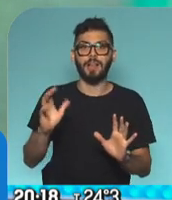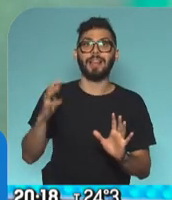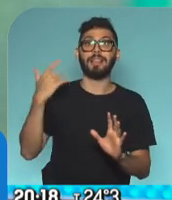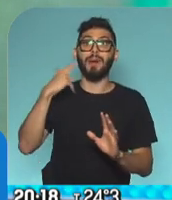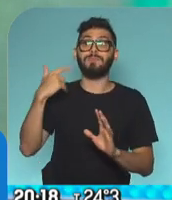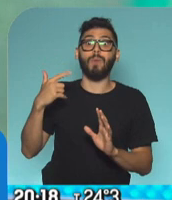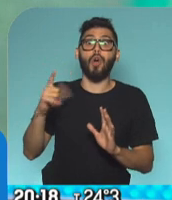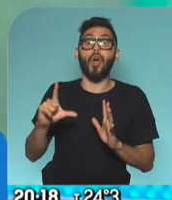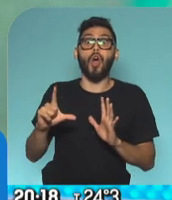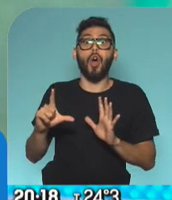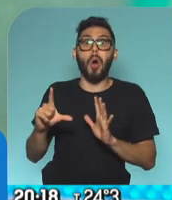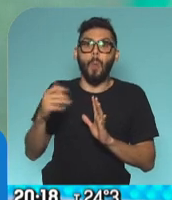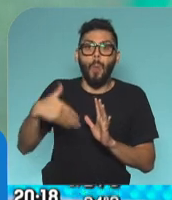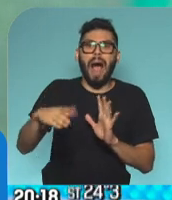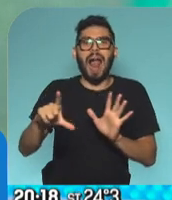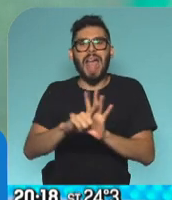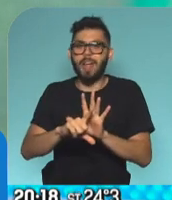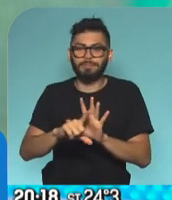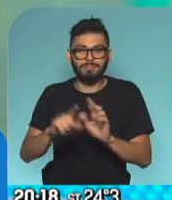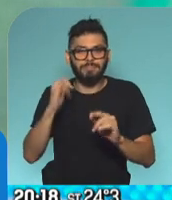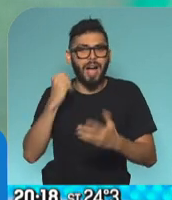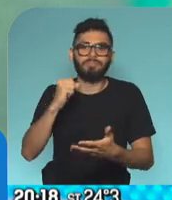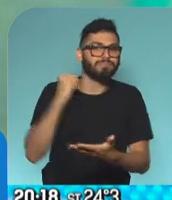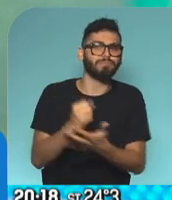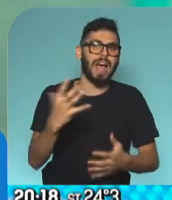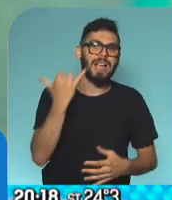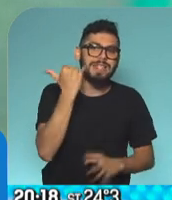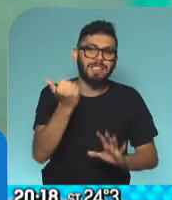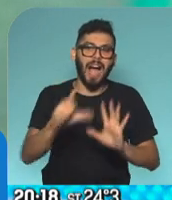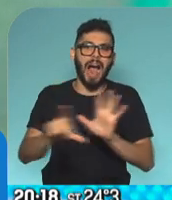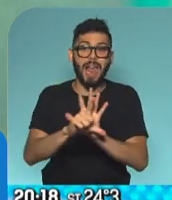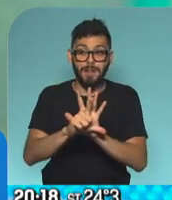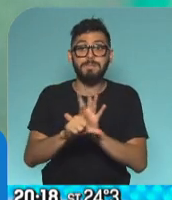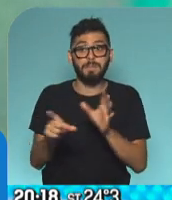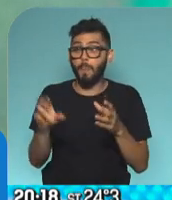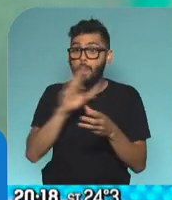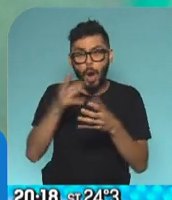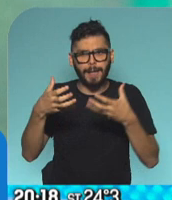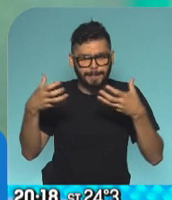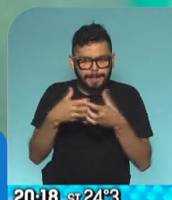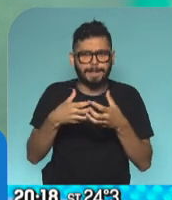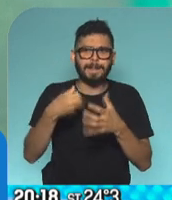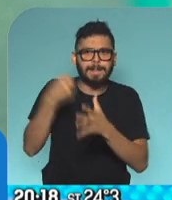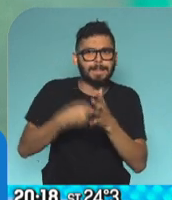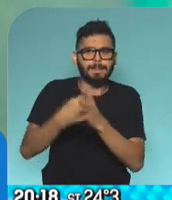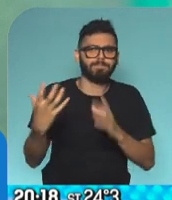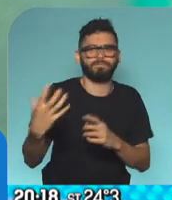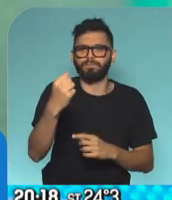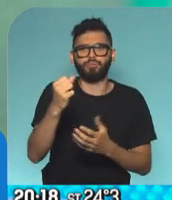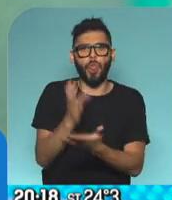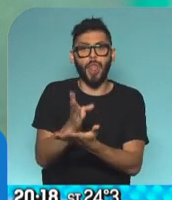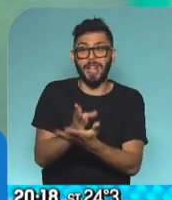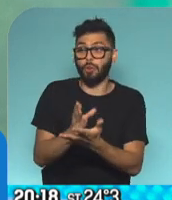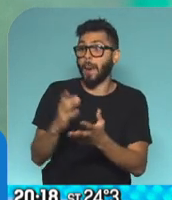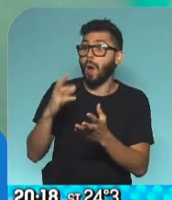es el irish entonces digo este caminito de mujeres que se organizan para conquistar derechos para ampliar oportunidades para